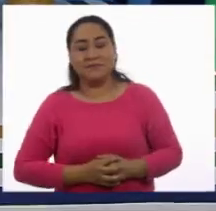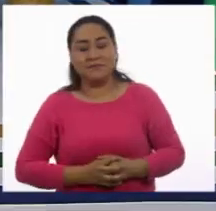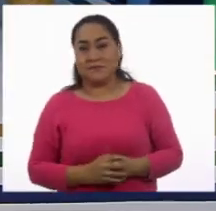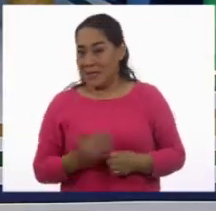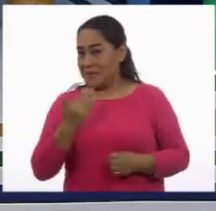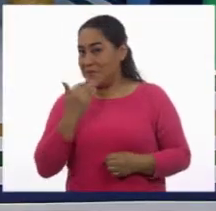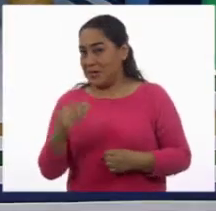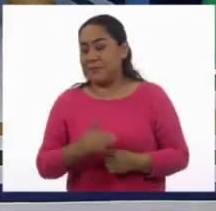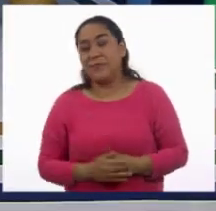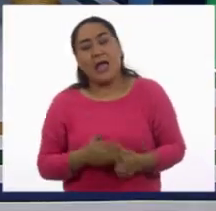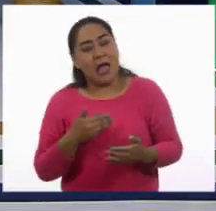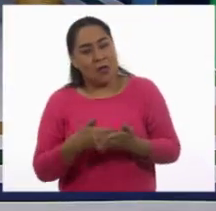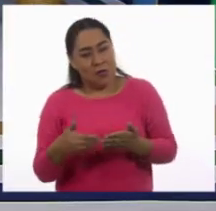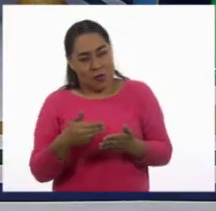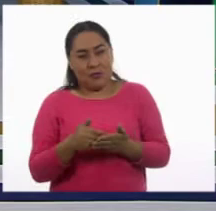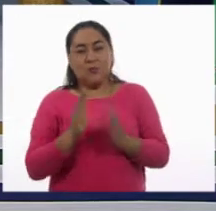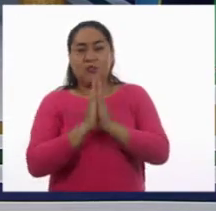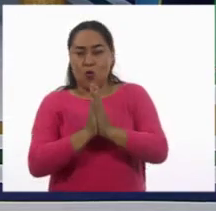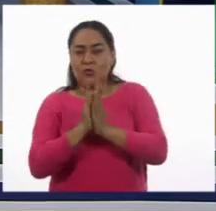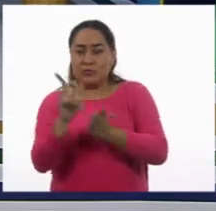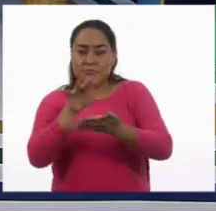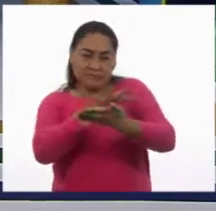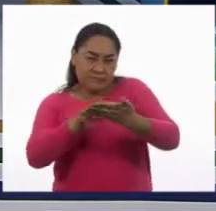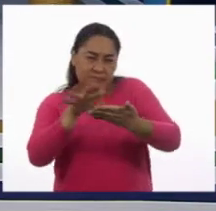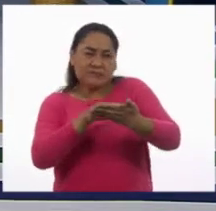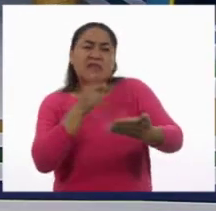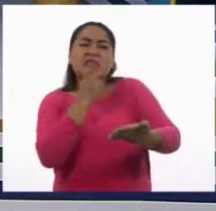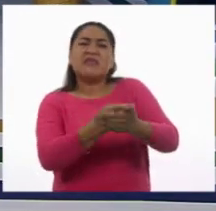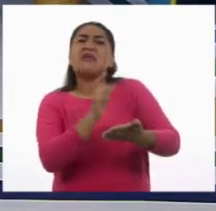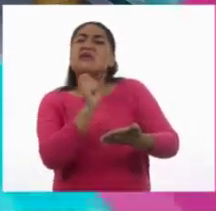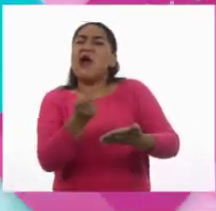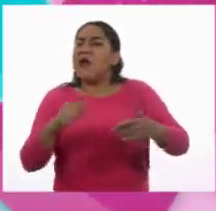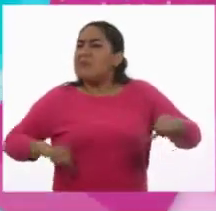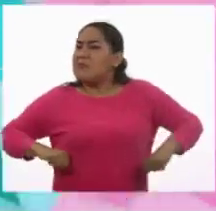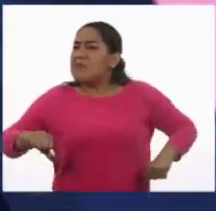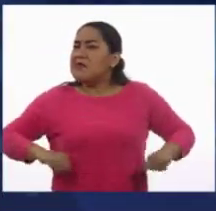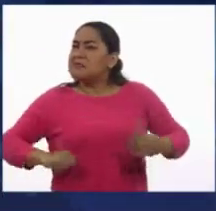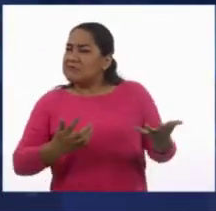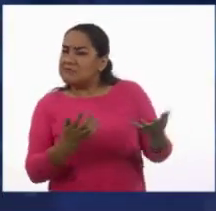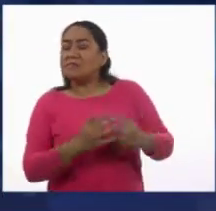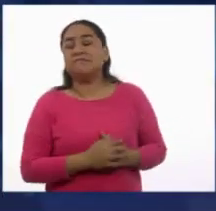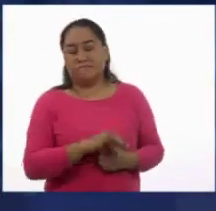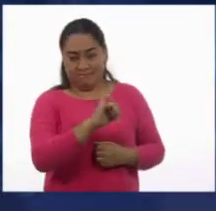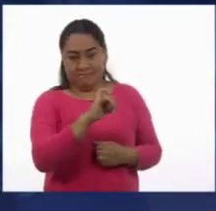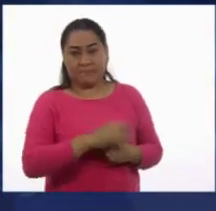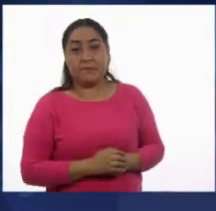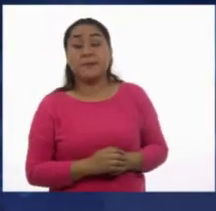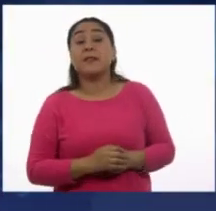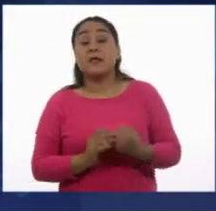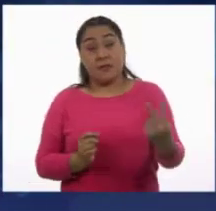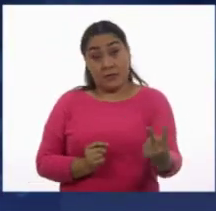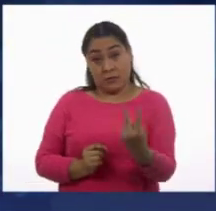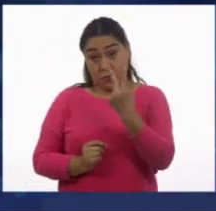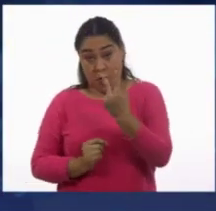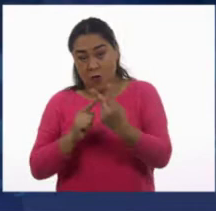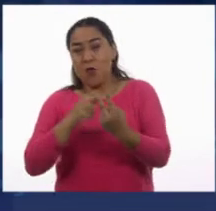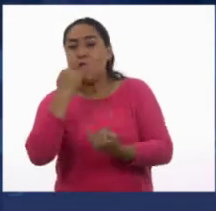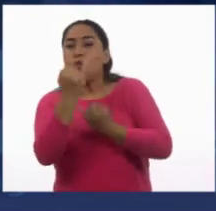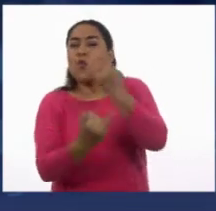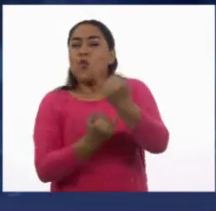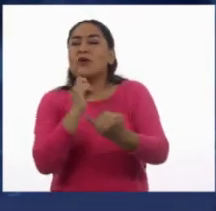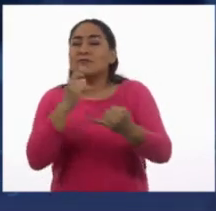¿qué te parece si nos haces favor de leer la consigna? Por supuesto que sí. Dice, en parejas jueguen batalla